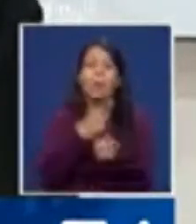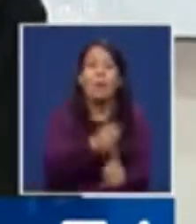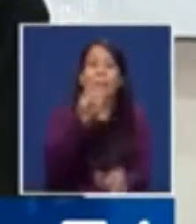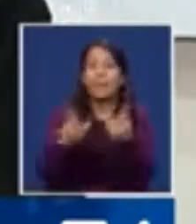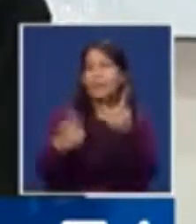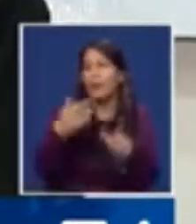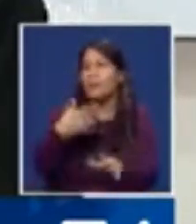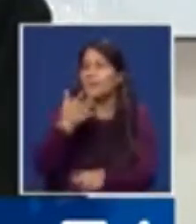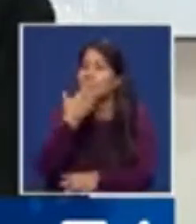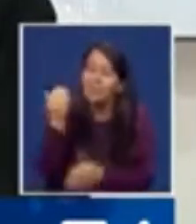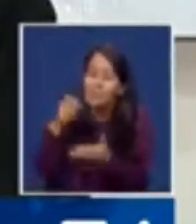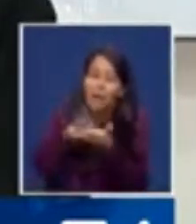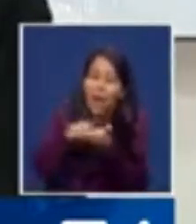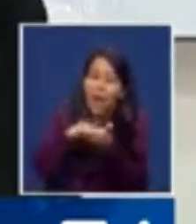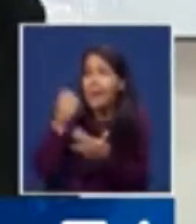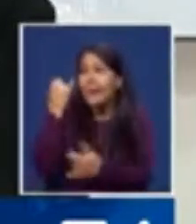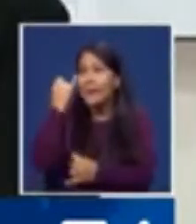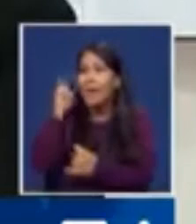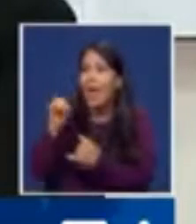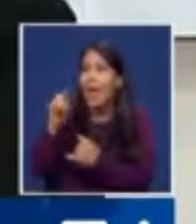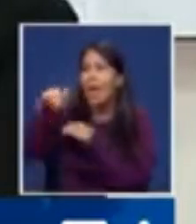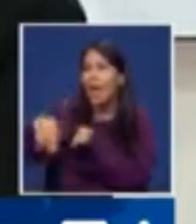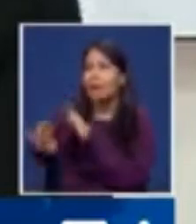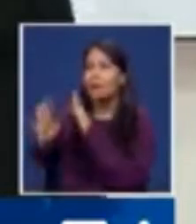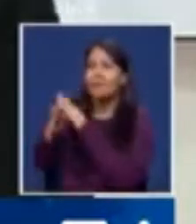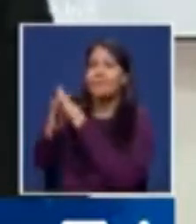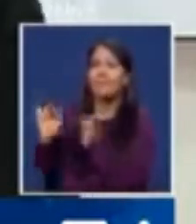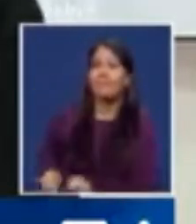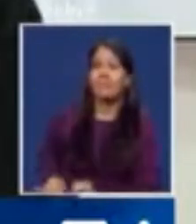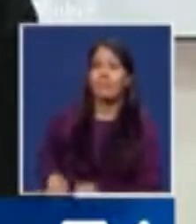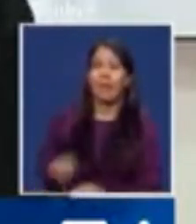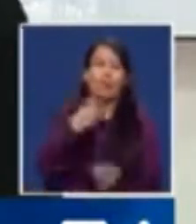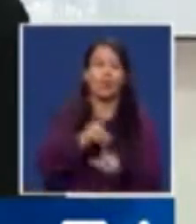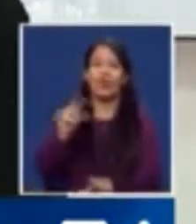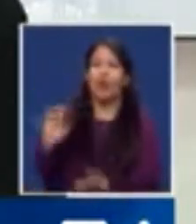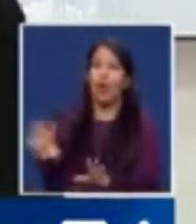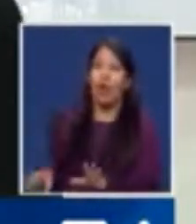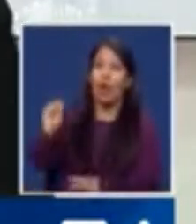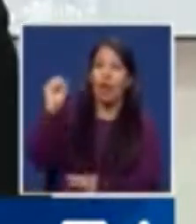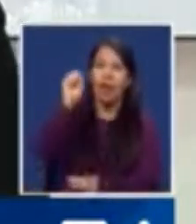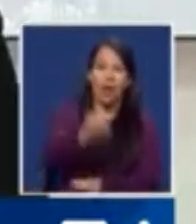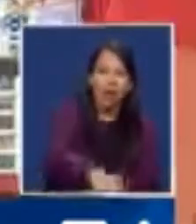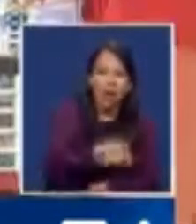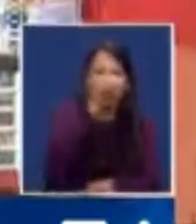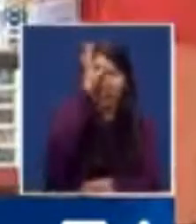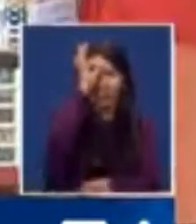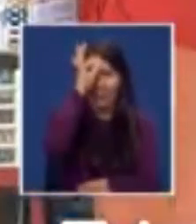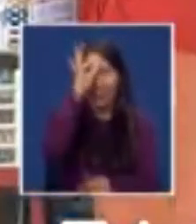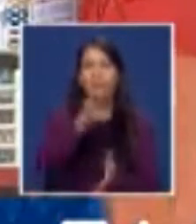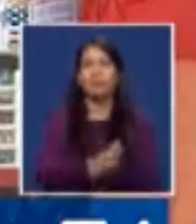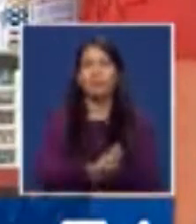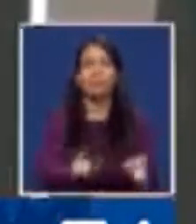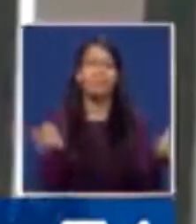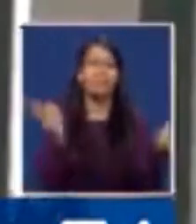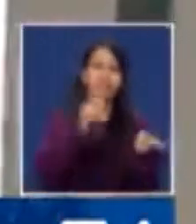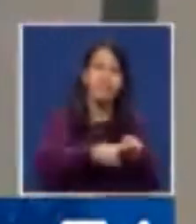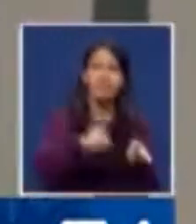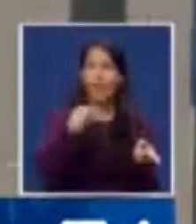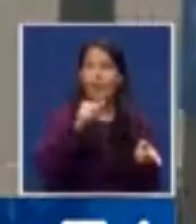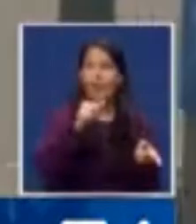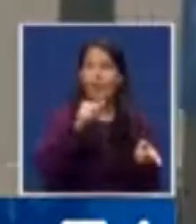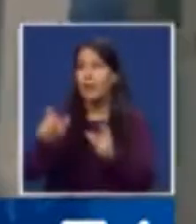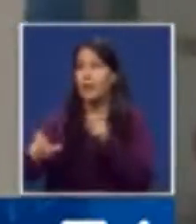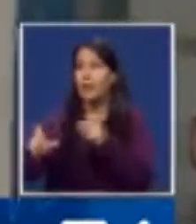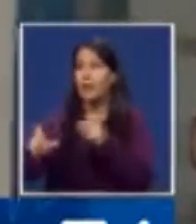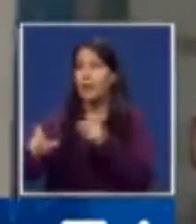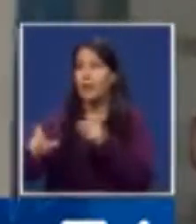de salvaguardar a sus familiares dentro de casa y no exponerlos al sistema sanitario colapsado. A esto se suma la falta de personal